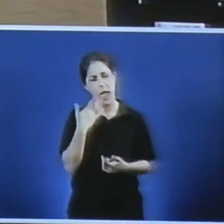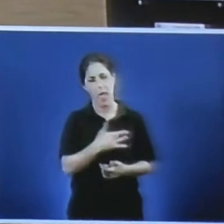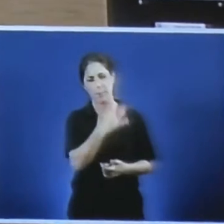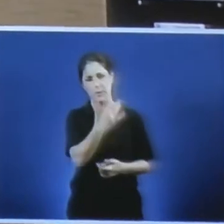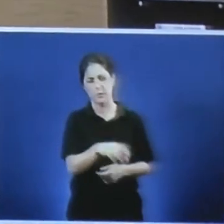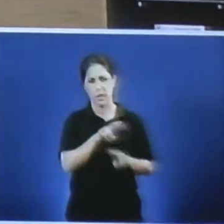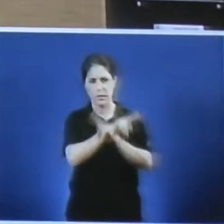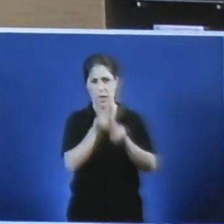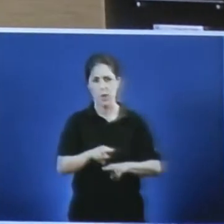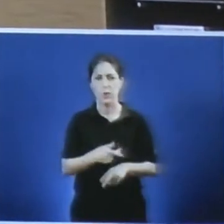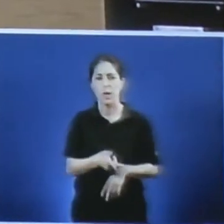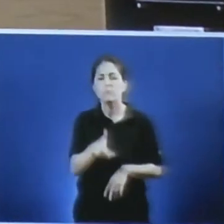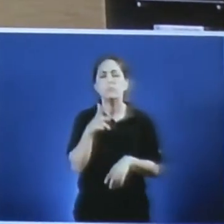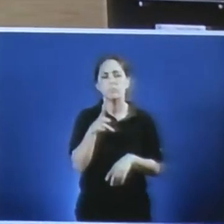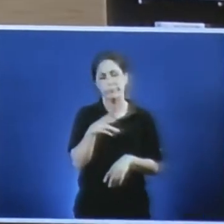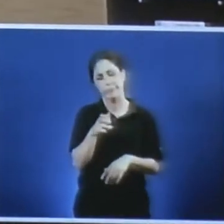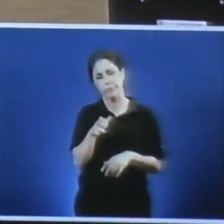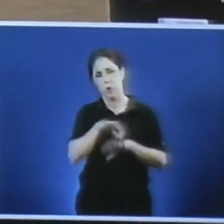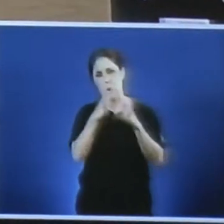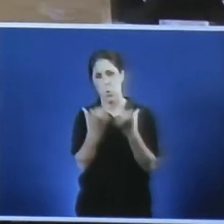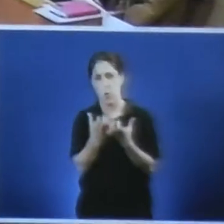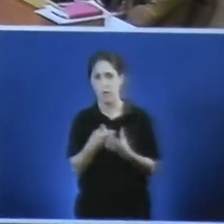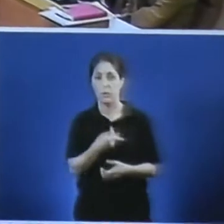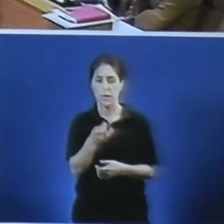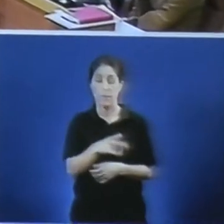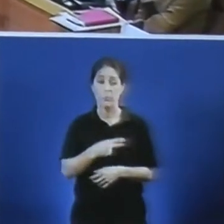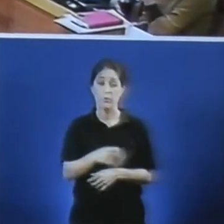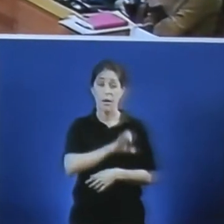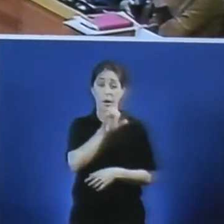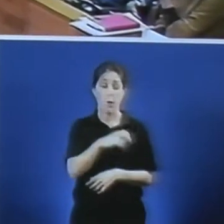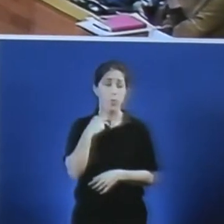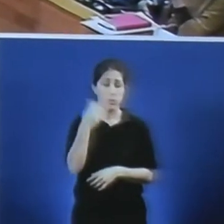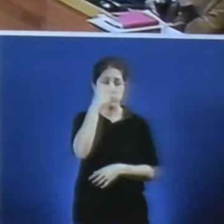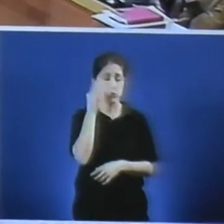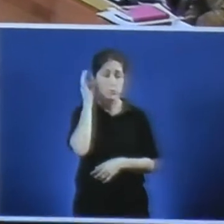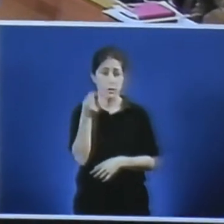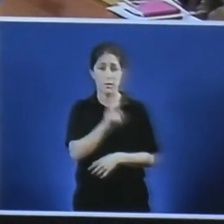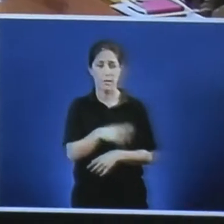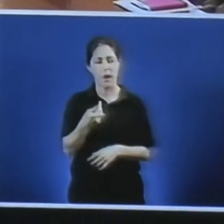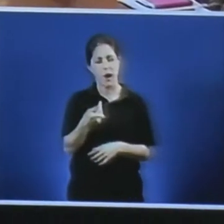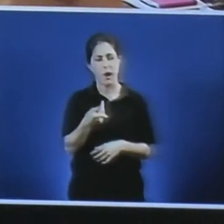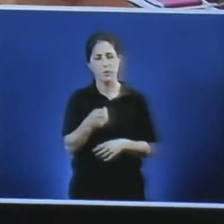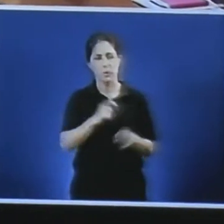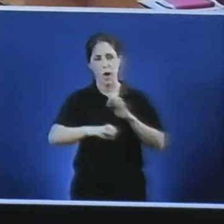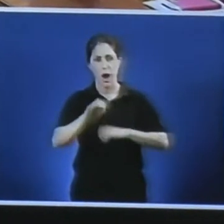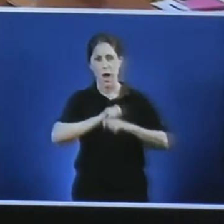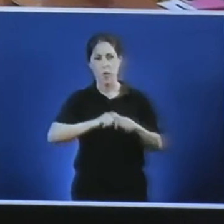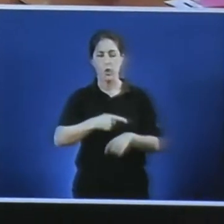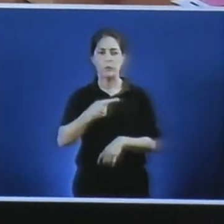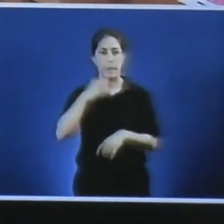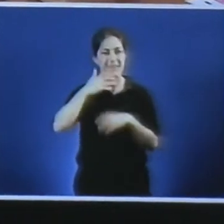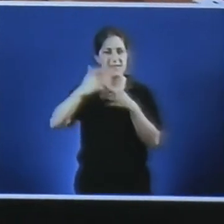human rights watch lo disputamos eurodiputadas a fundación sáhara occidental los europeos